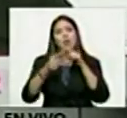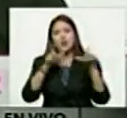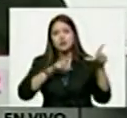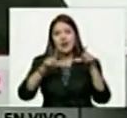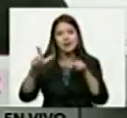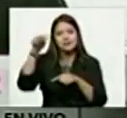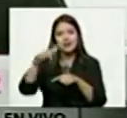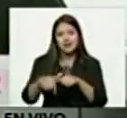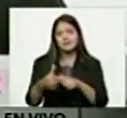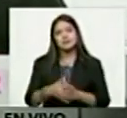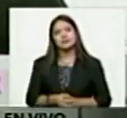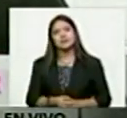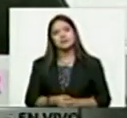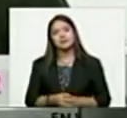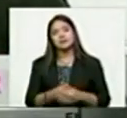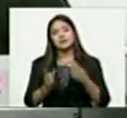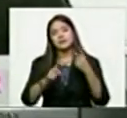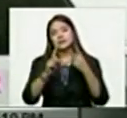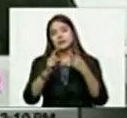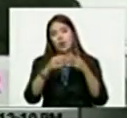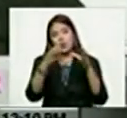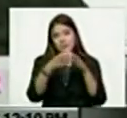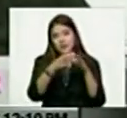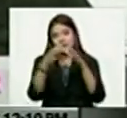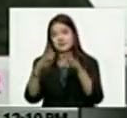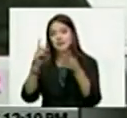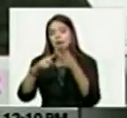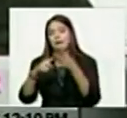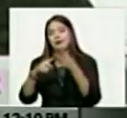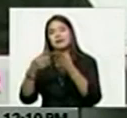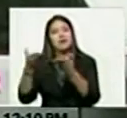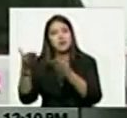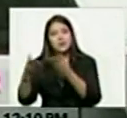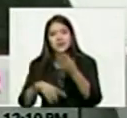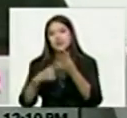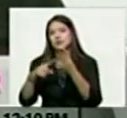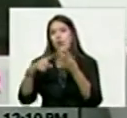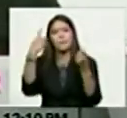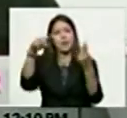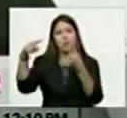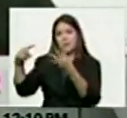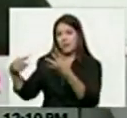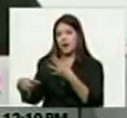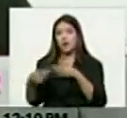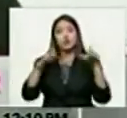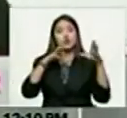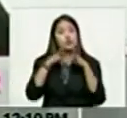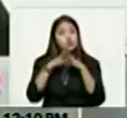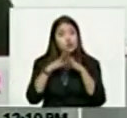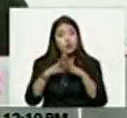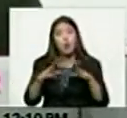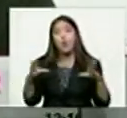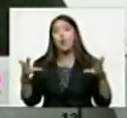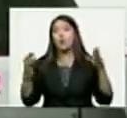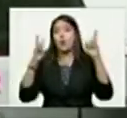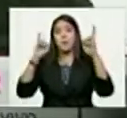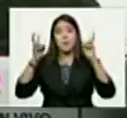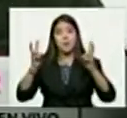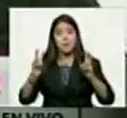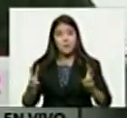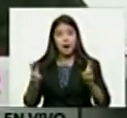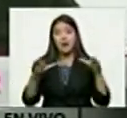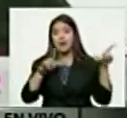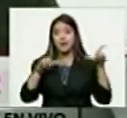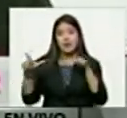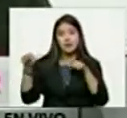terminados, equipos, los bienes de servicios, etcétera, todas las mesas que tenemos